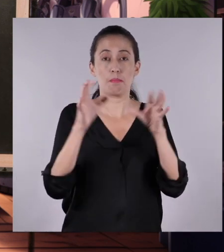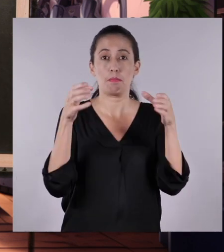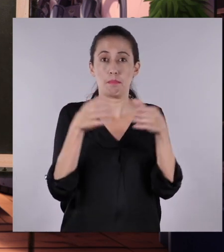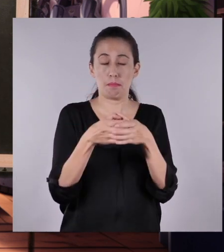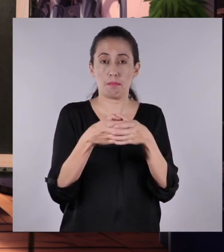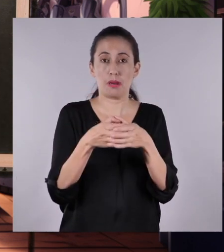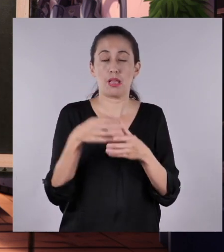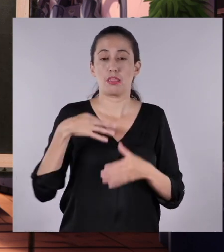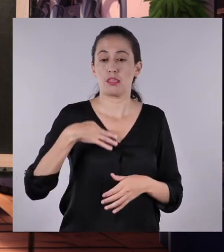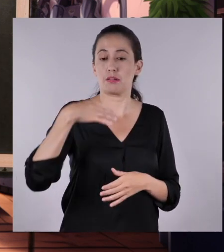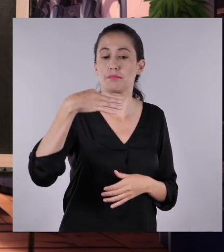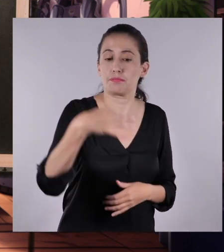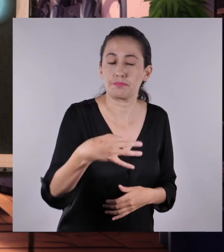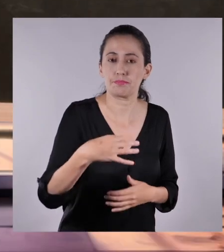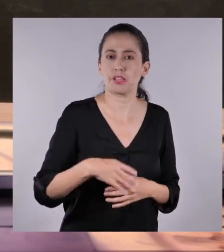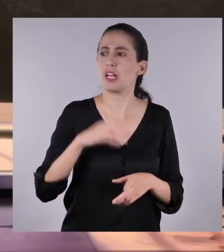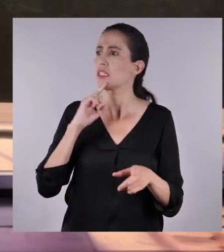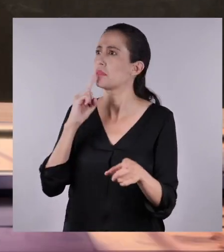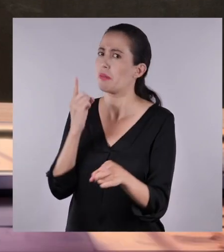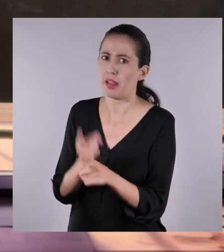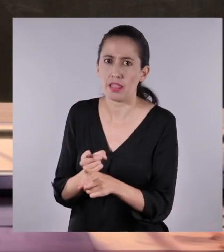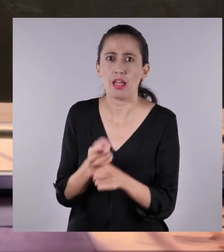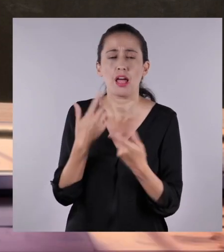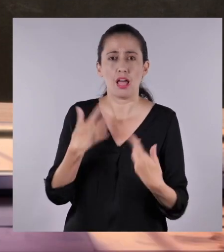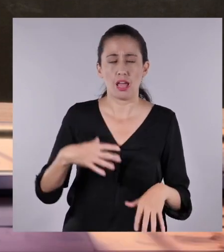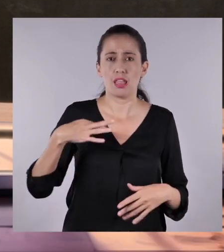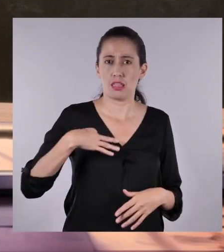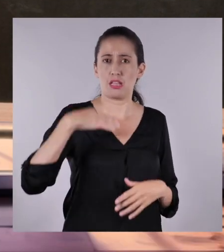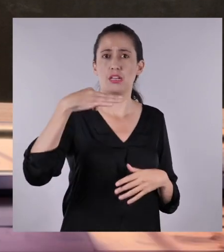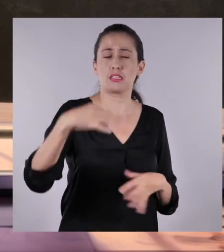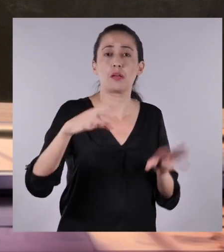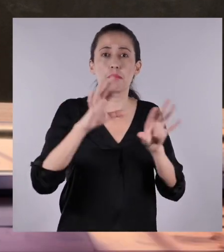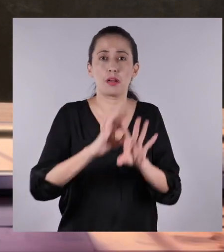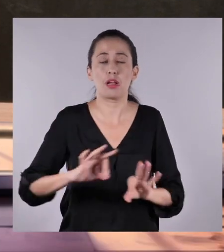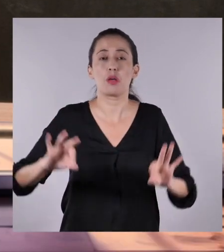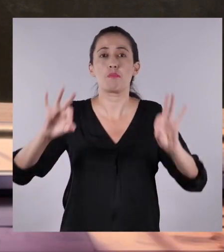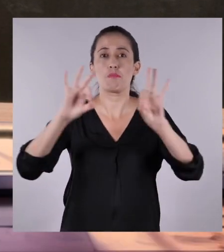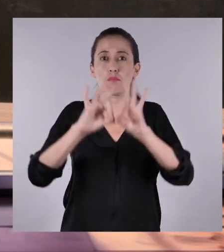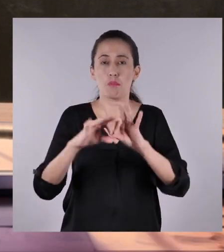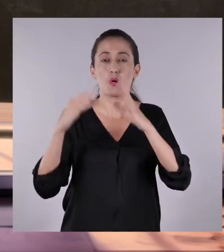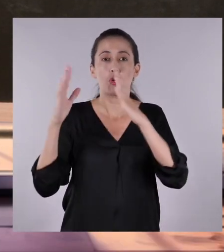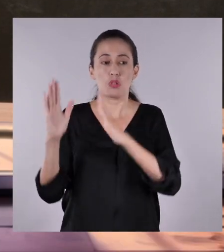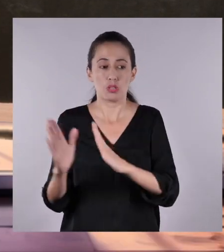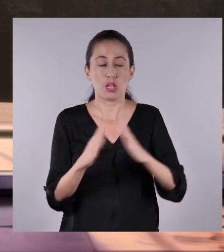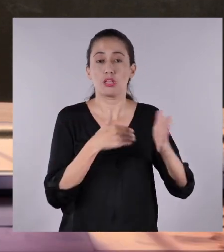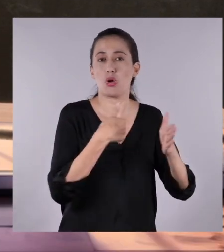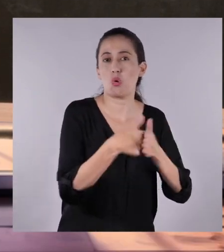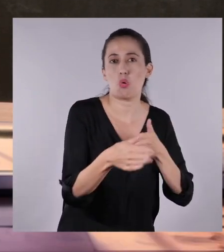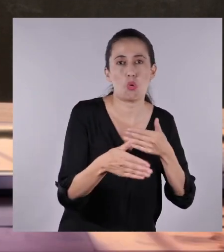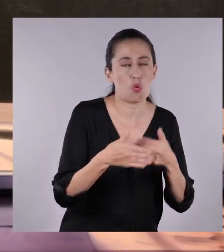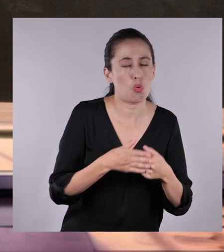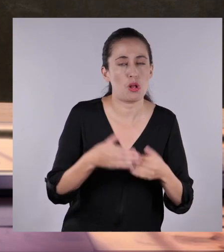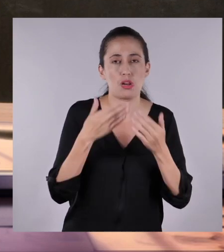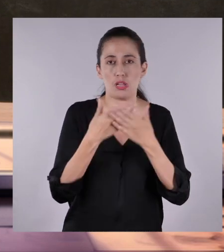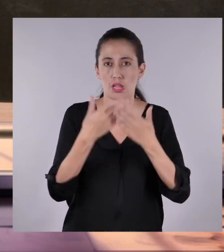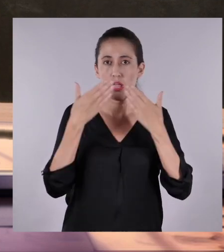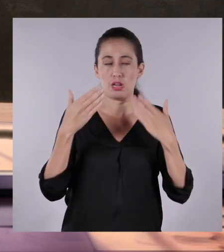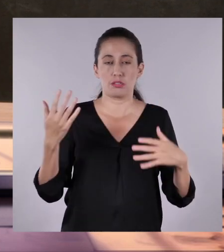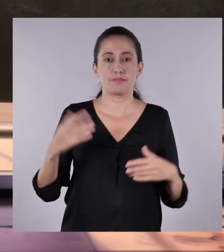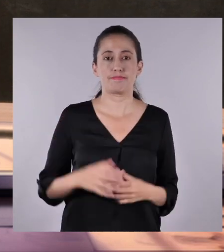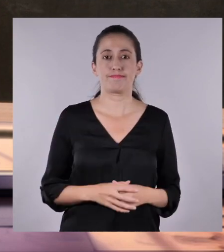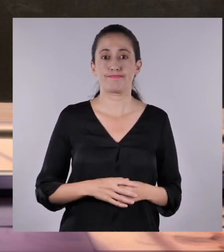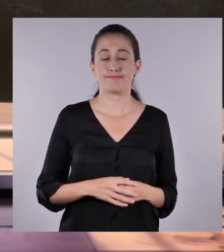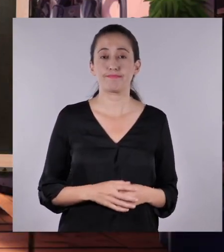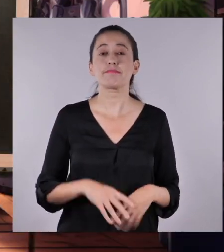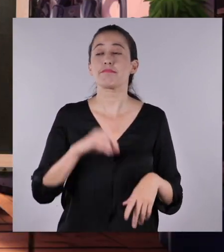disciplina. ¡Disciplina! Oye, Clara, es verdad, la disciplina es muy importante para poder alcanzar cualquier cosa